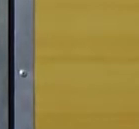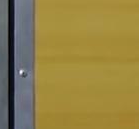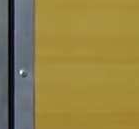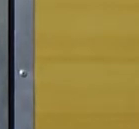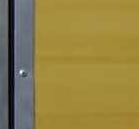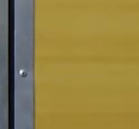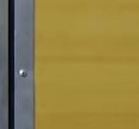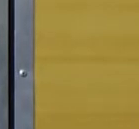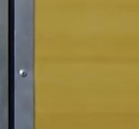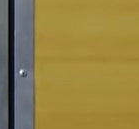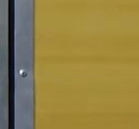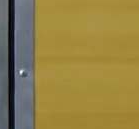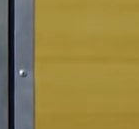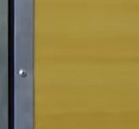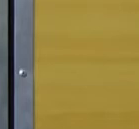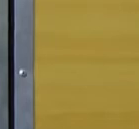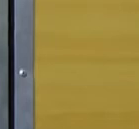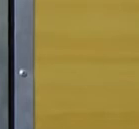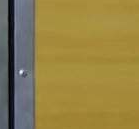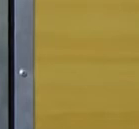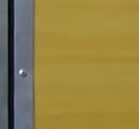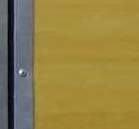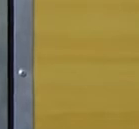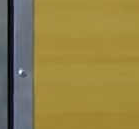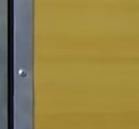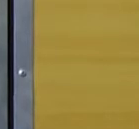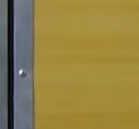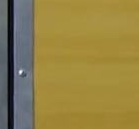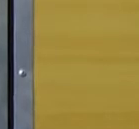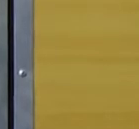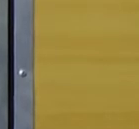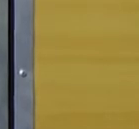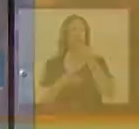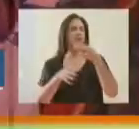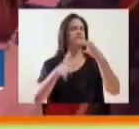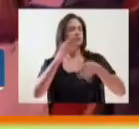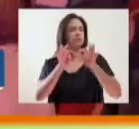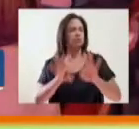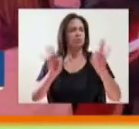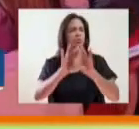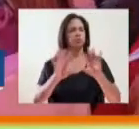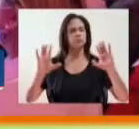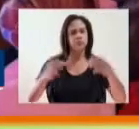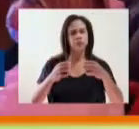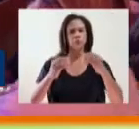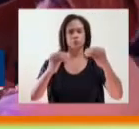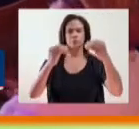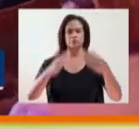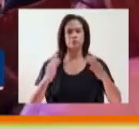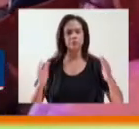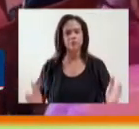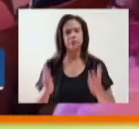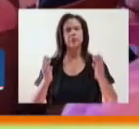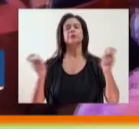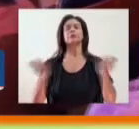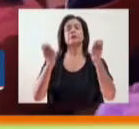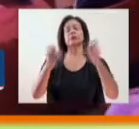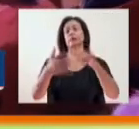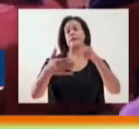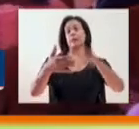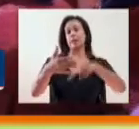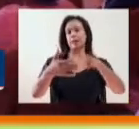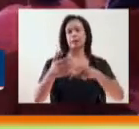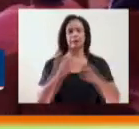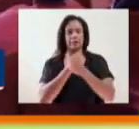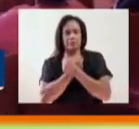o sea cuando vemos y comparamos amado para cerrar por ejemplo a nivel universitario la plataforma